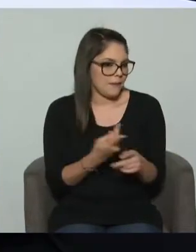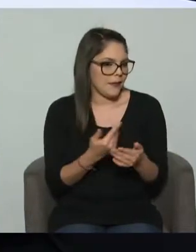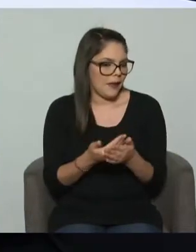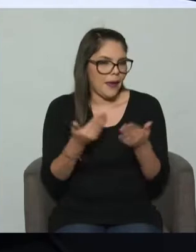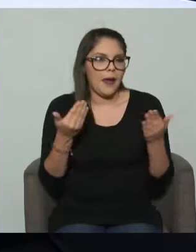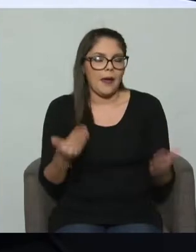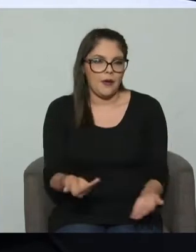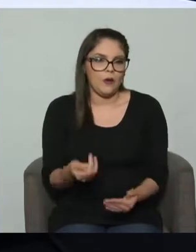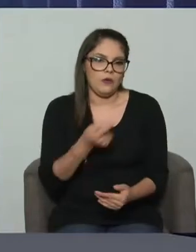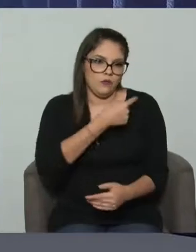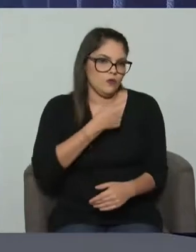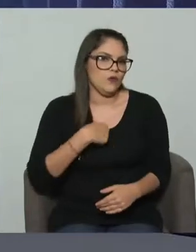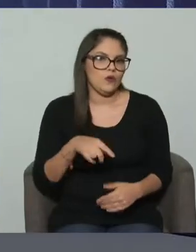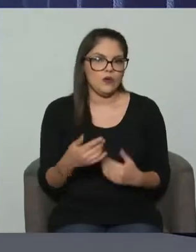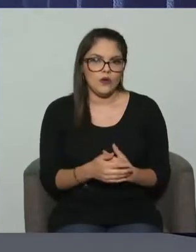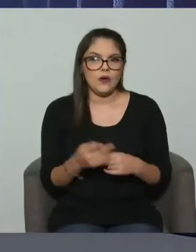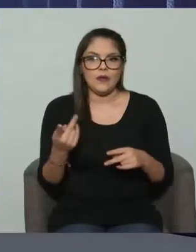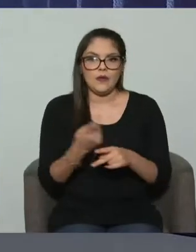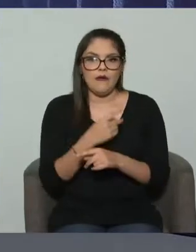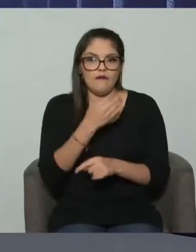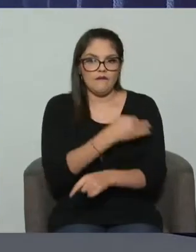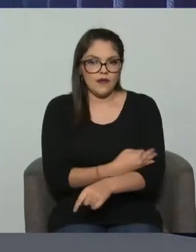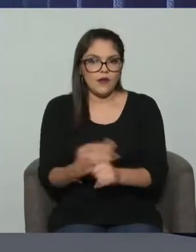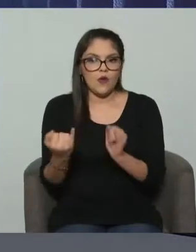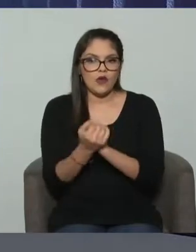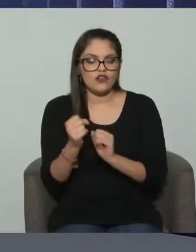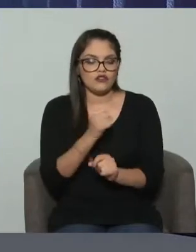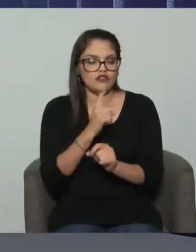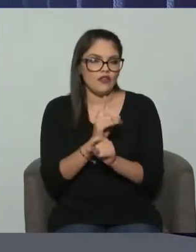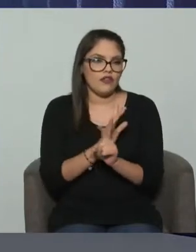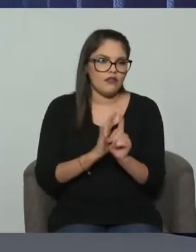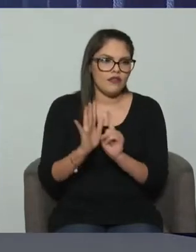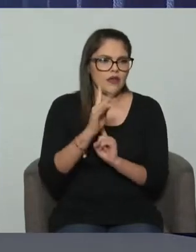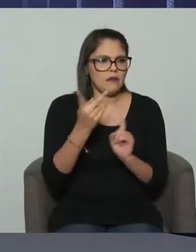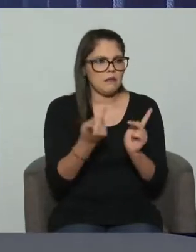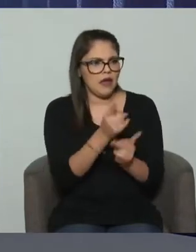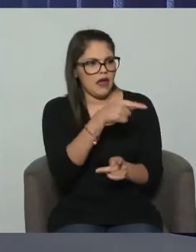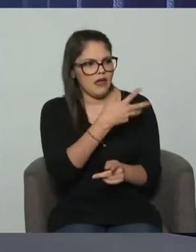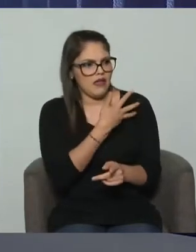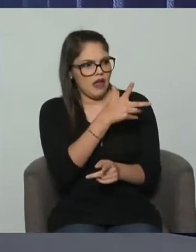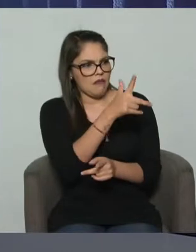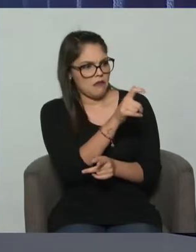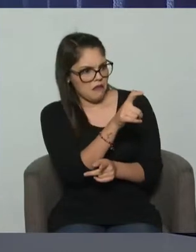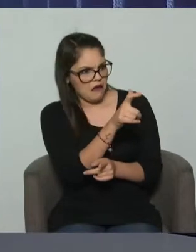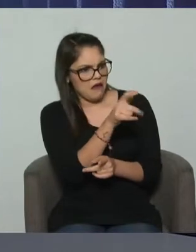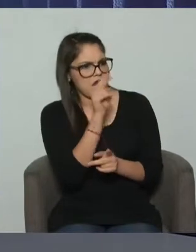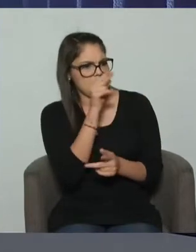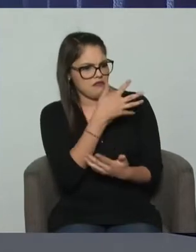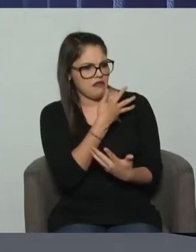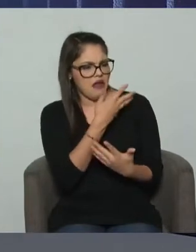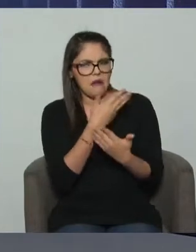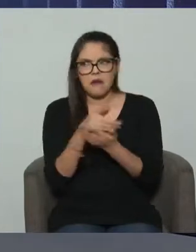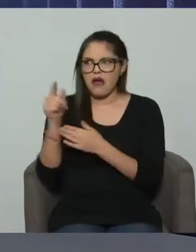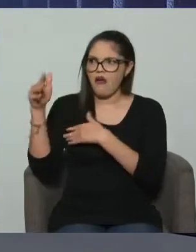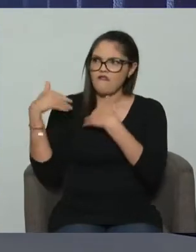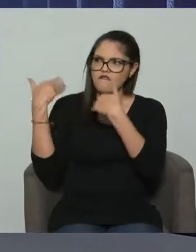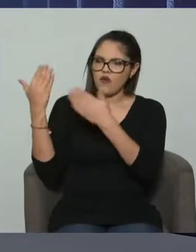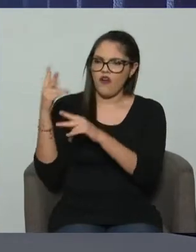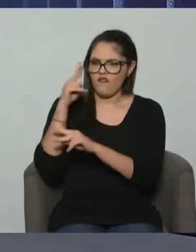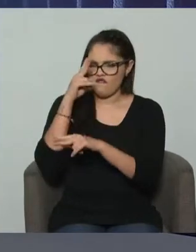contexto familiar y social en el que se desenvuelve el niño, si hay armas en su casa y si vive en una sociedad violenta en donde